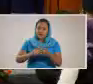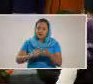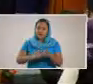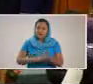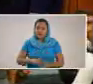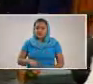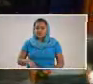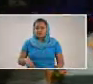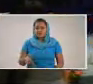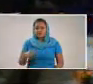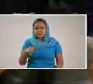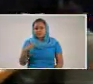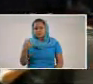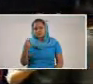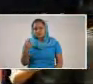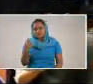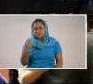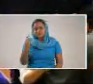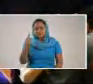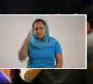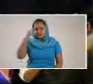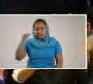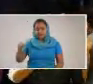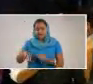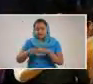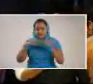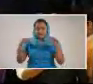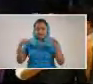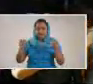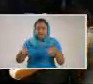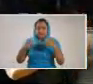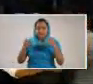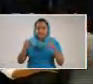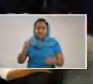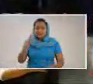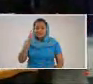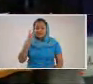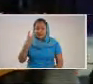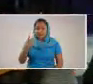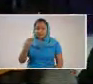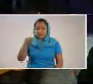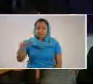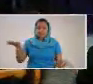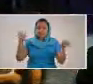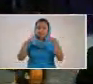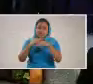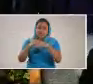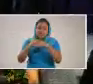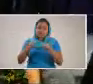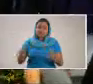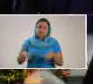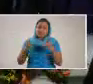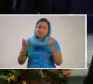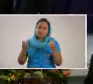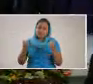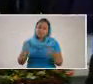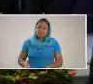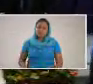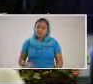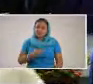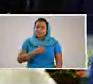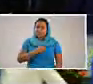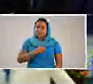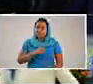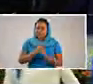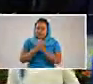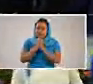salieron. Entonces yo creo que eso es lo que estamos viendo, parte de lo que estamos viendo esta noche. Entonces quisiera orar